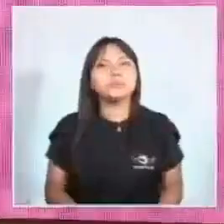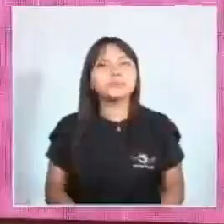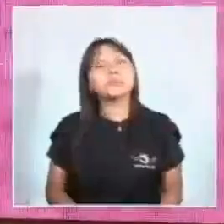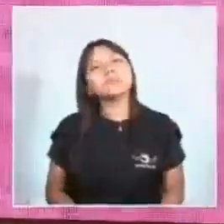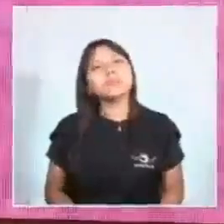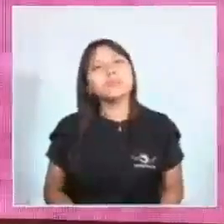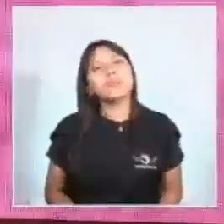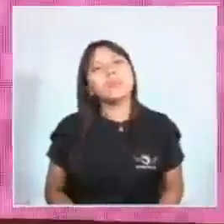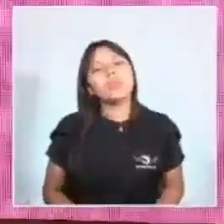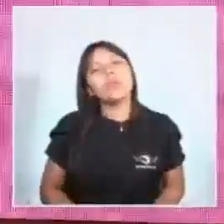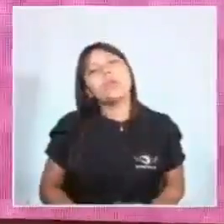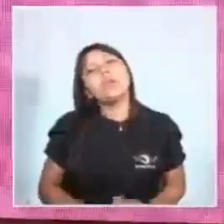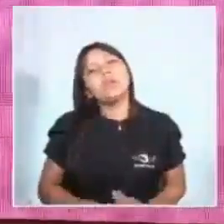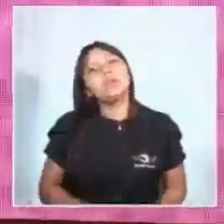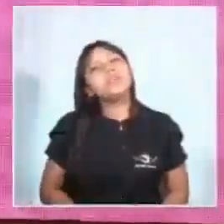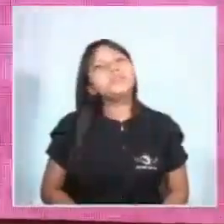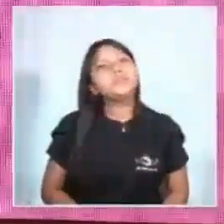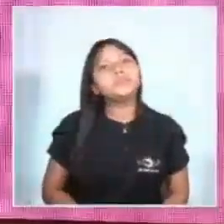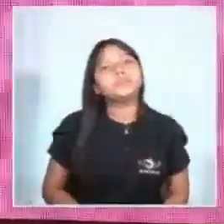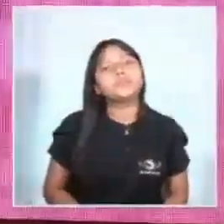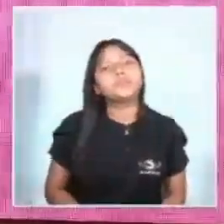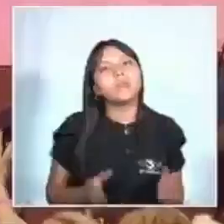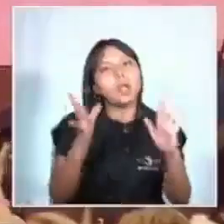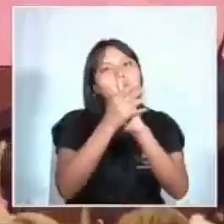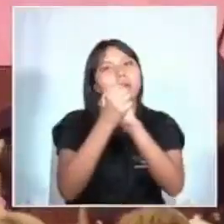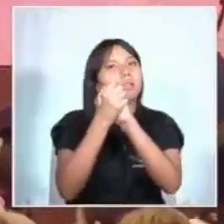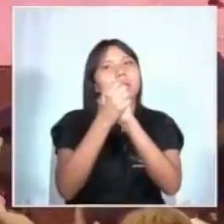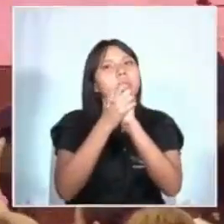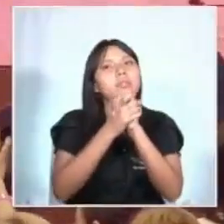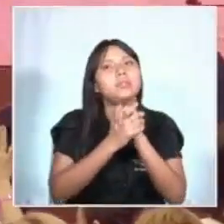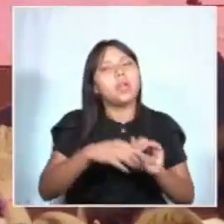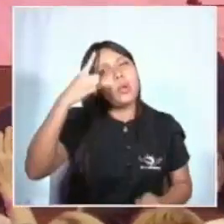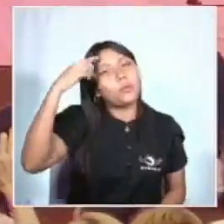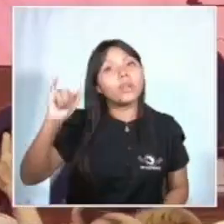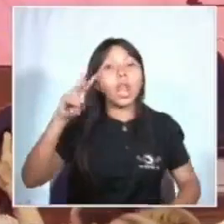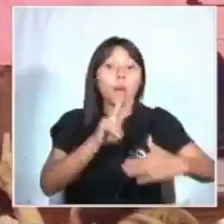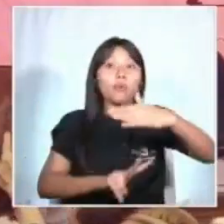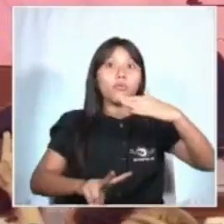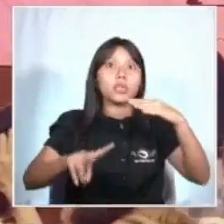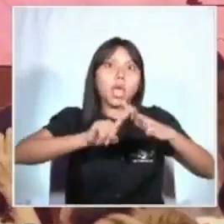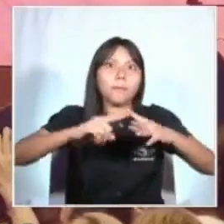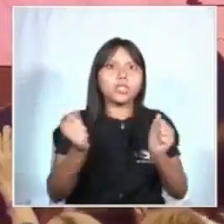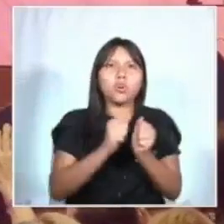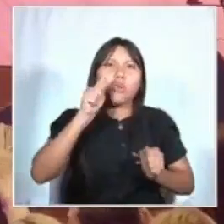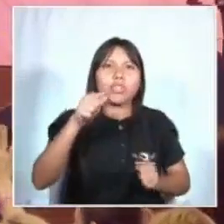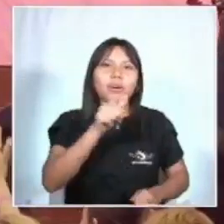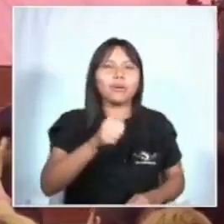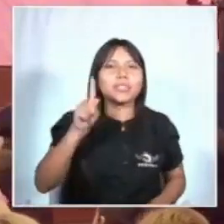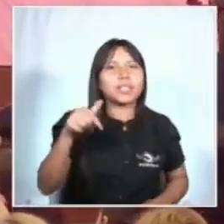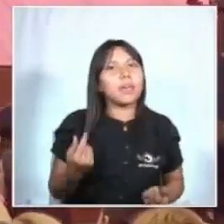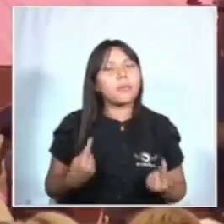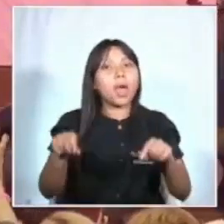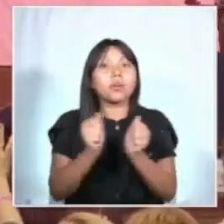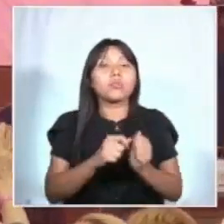Agárrese de las manos. Las dos se agarran de las manos. Porque la profecía empezó contigo, pero se va a correr con ella. Lo